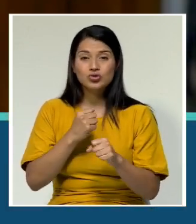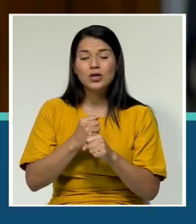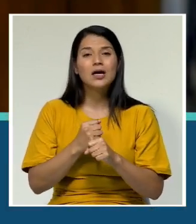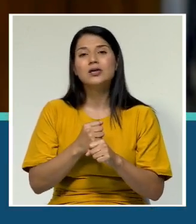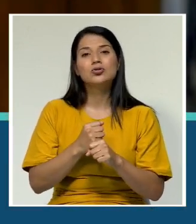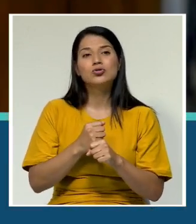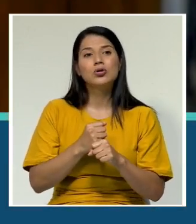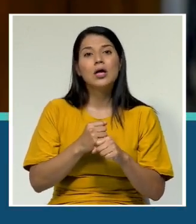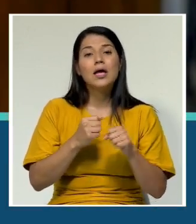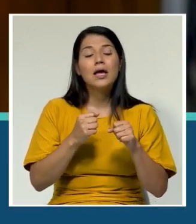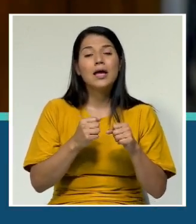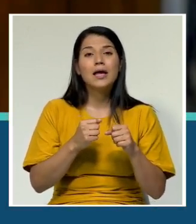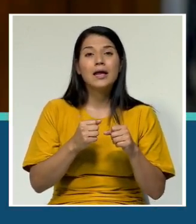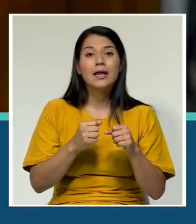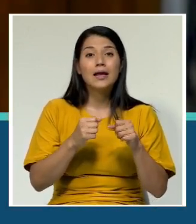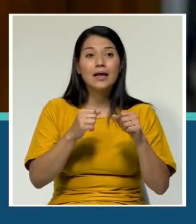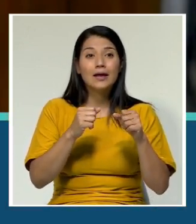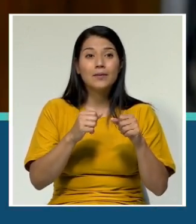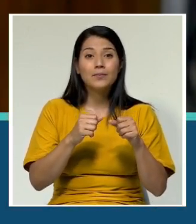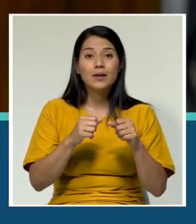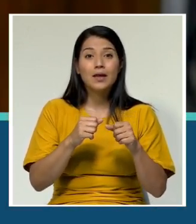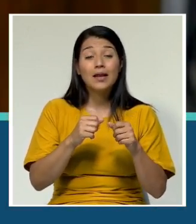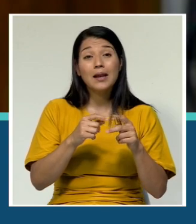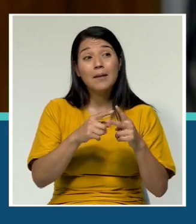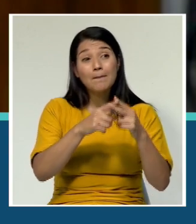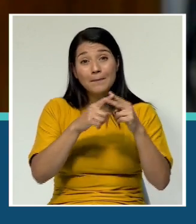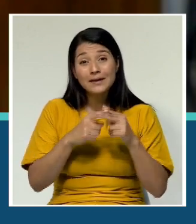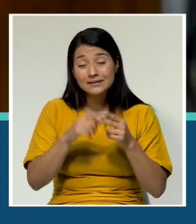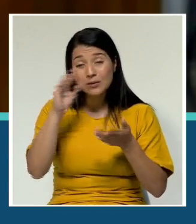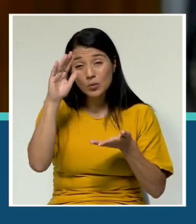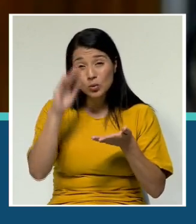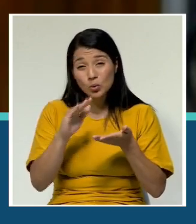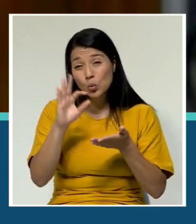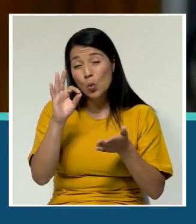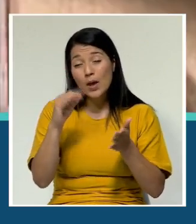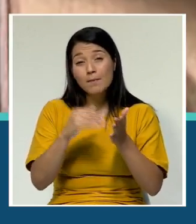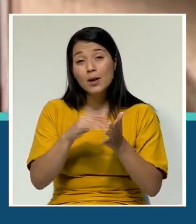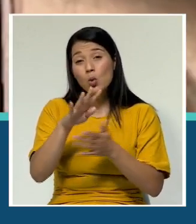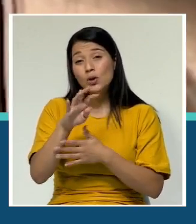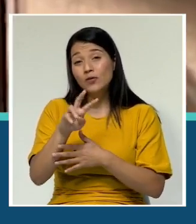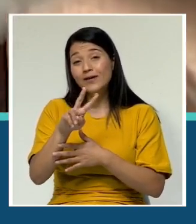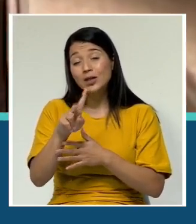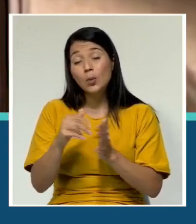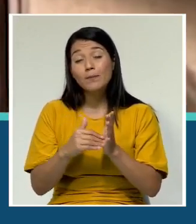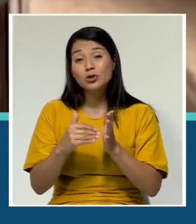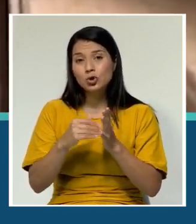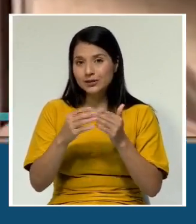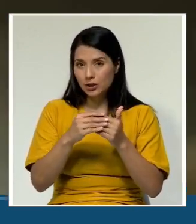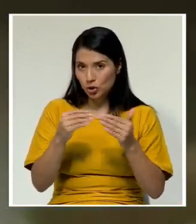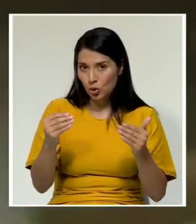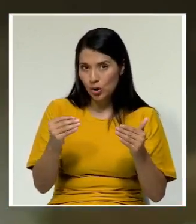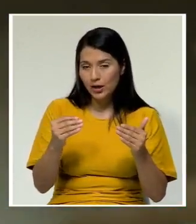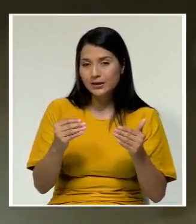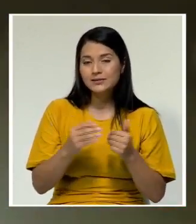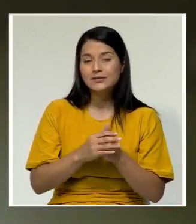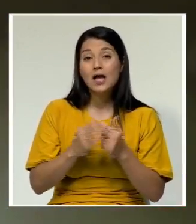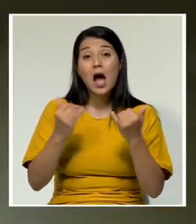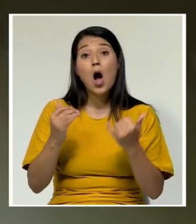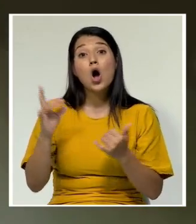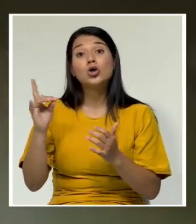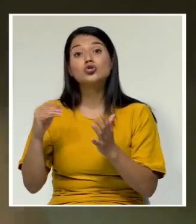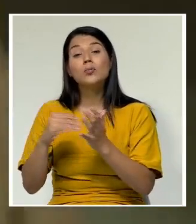del 2022, en efecto, en un periodo de 2 años, el total del saldo de crédito en dólares a no generadores se redujo en $1.000 millones,